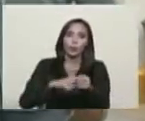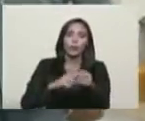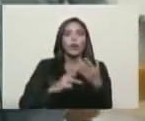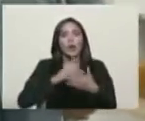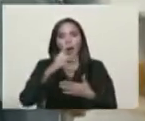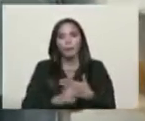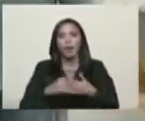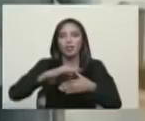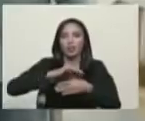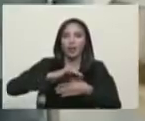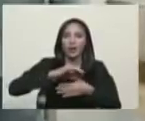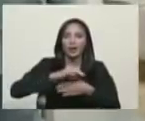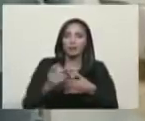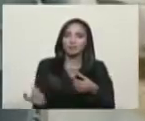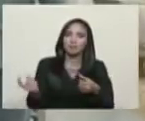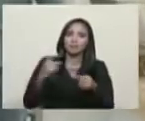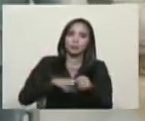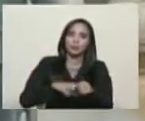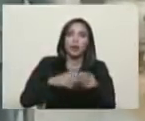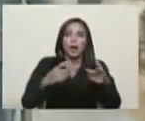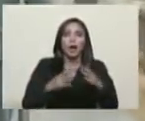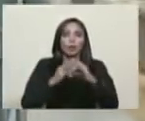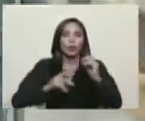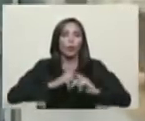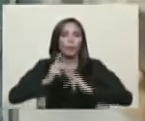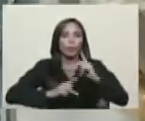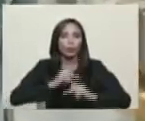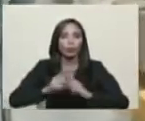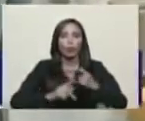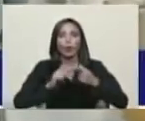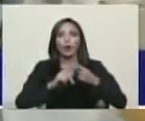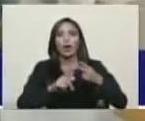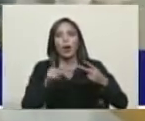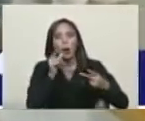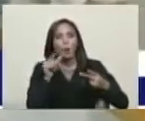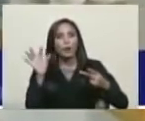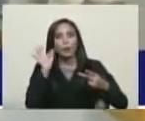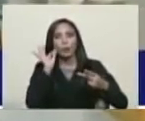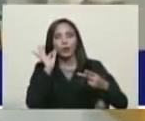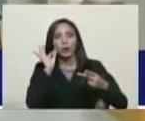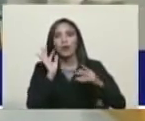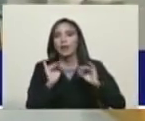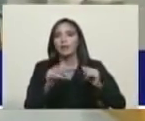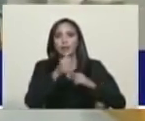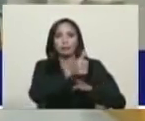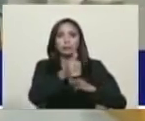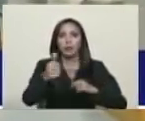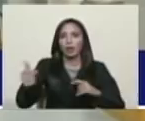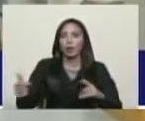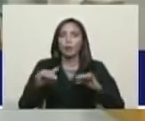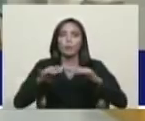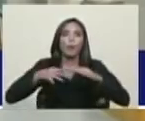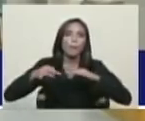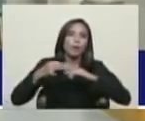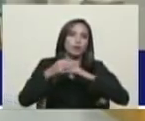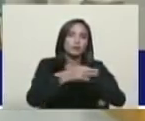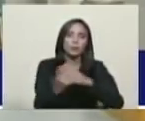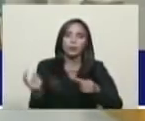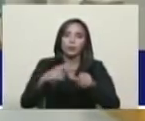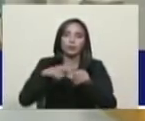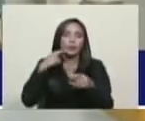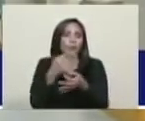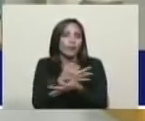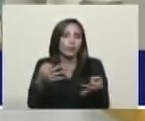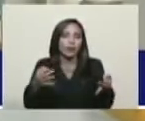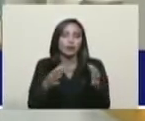Nacional Cárnico, es decir, con los productores, las productoras de cada uno de los municipios,